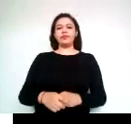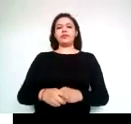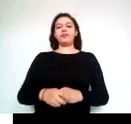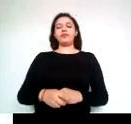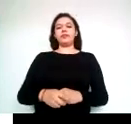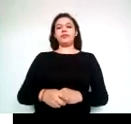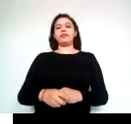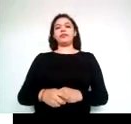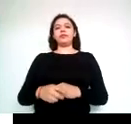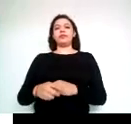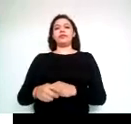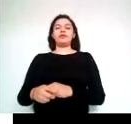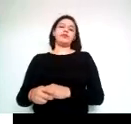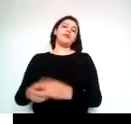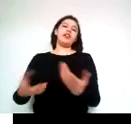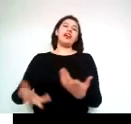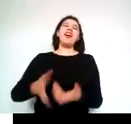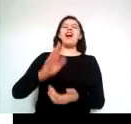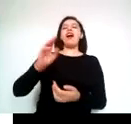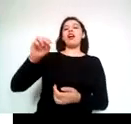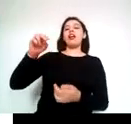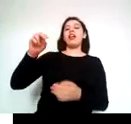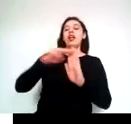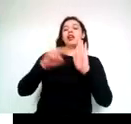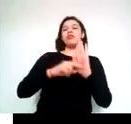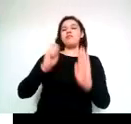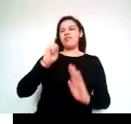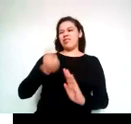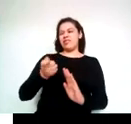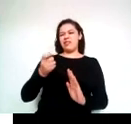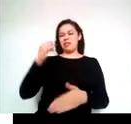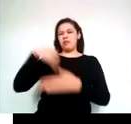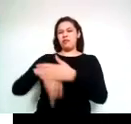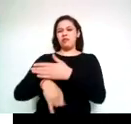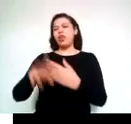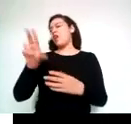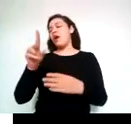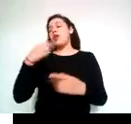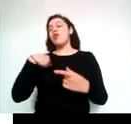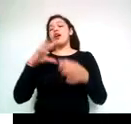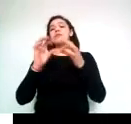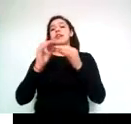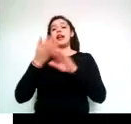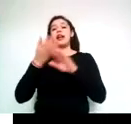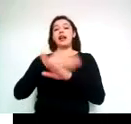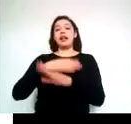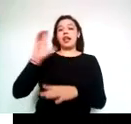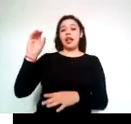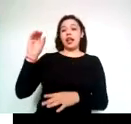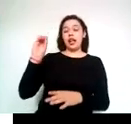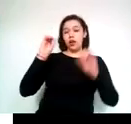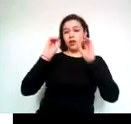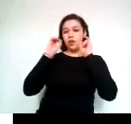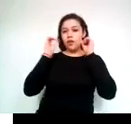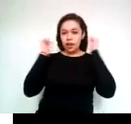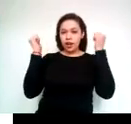Antes de entrar de lleno a qué es la norma, nos gustaría platicarles un poquito los antecedentes. La Organización Internacional del Trabajo, en el marco